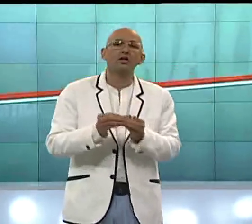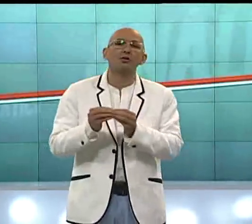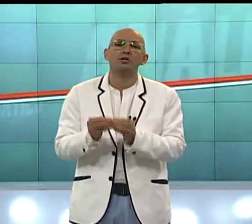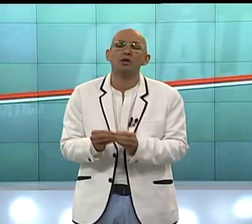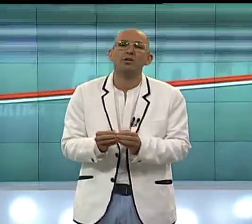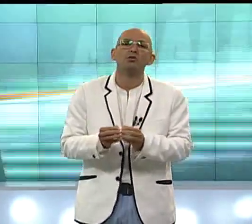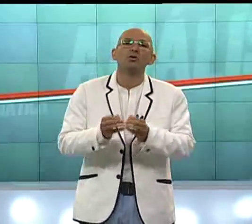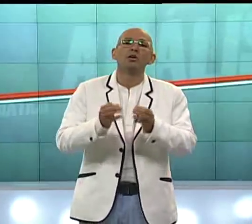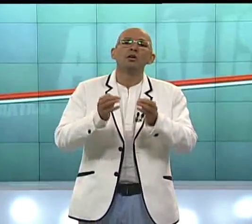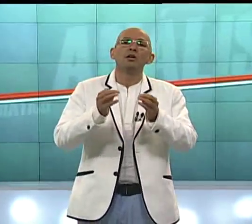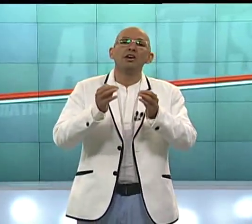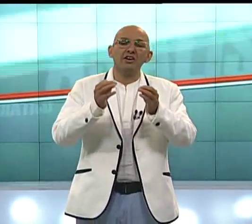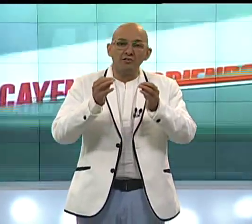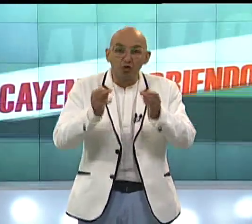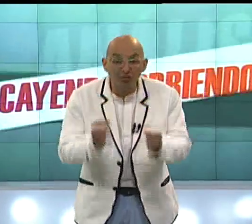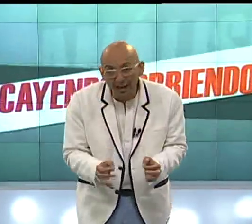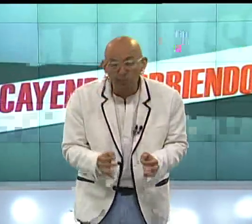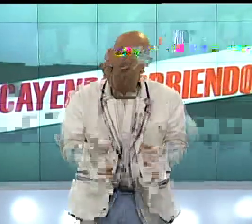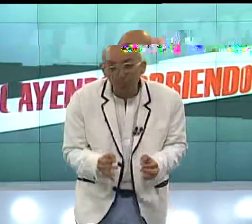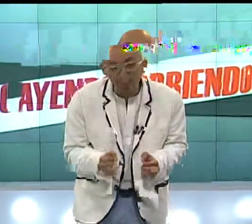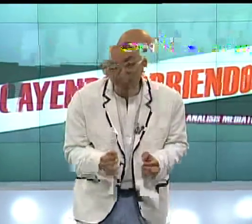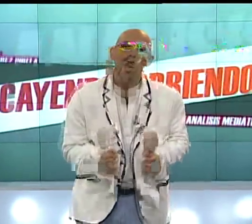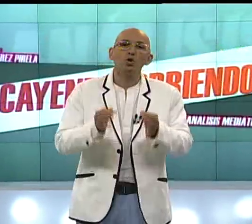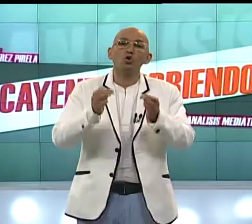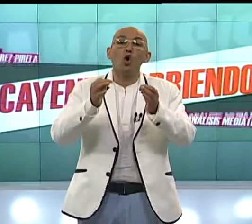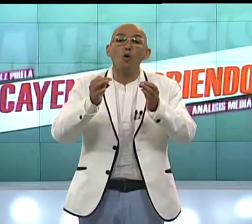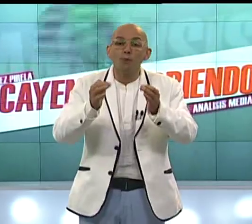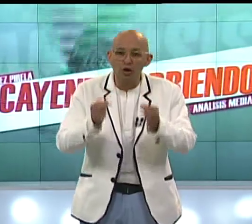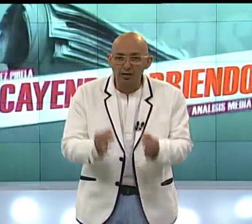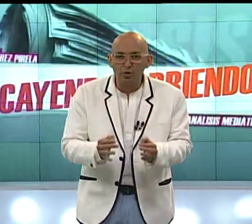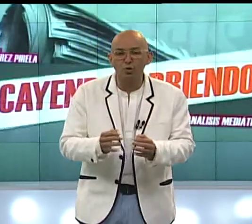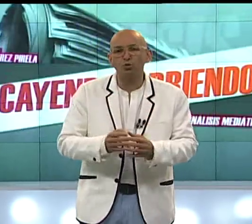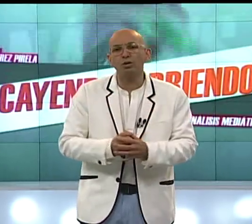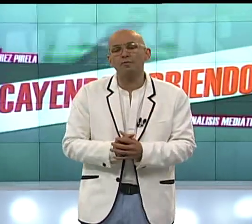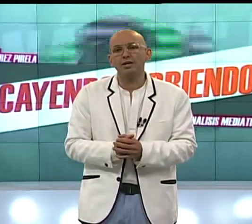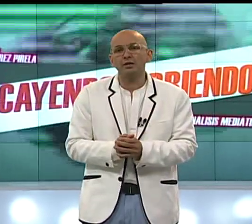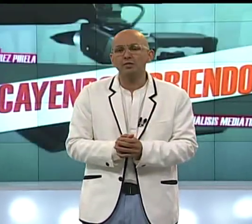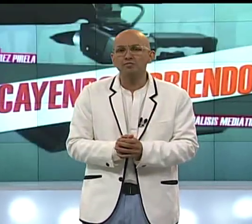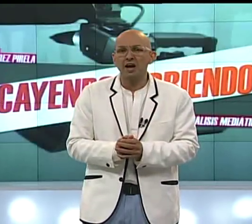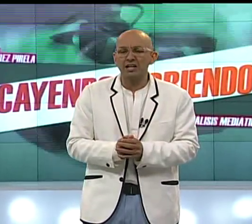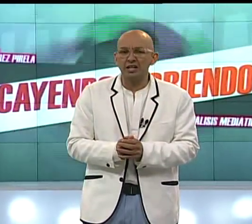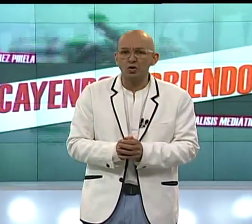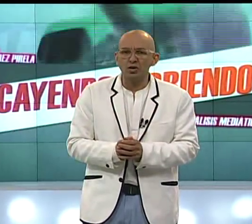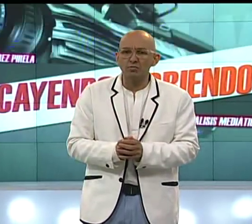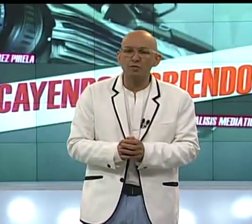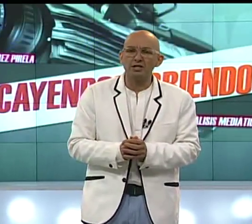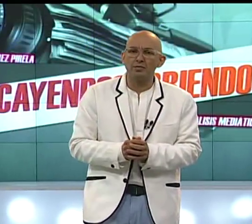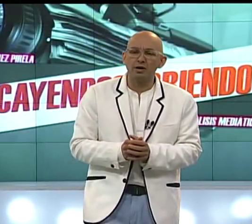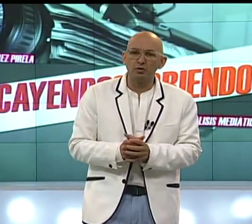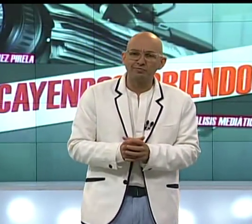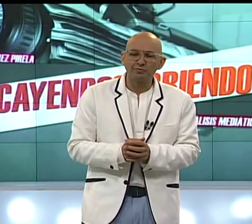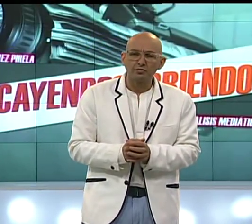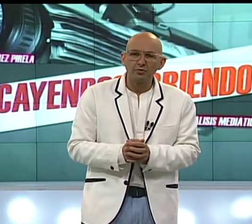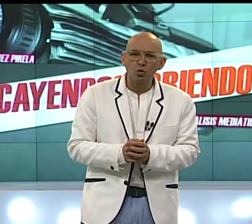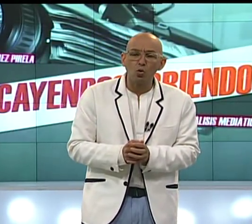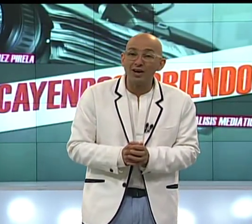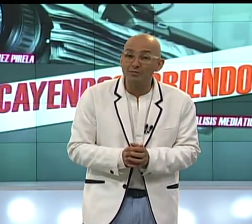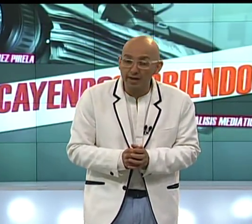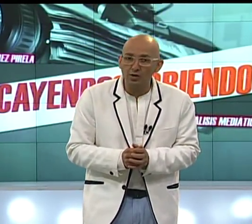las venezolanas y los venezolanos refutamos, nos oponemos rotundamente al terrorismo mal